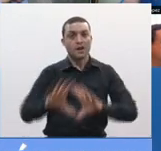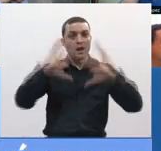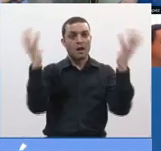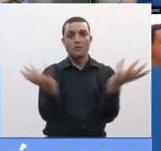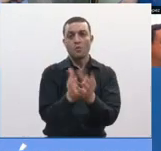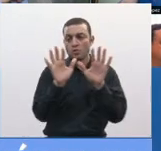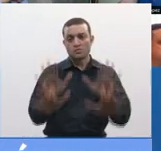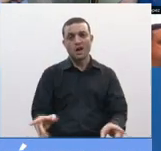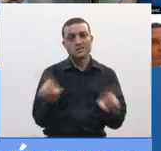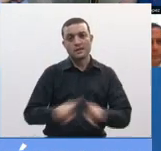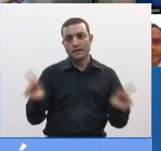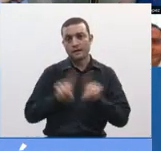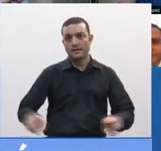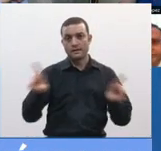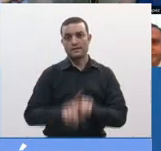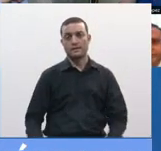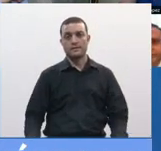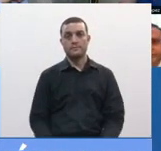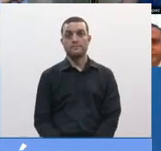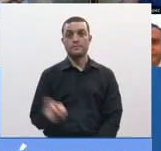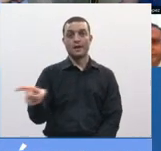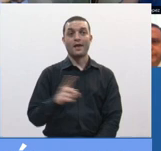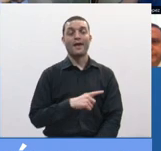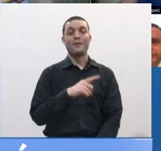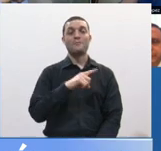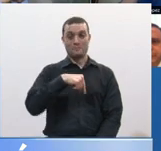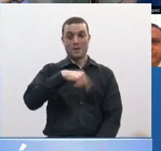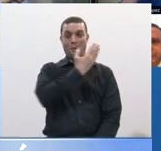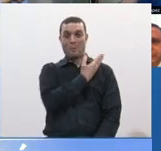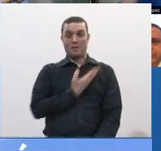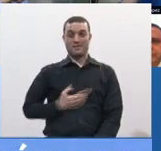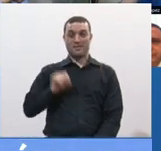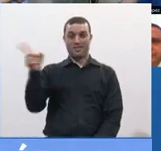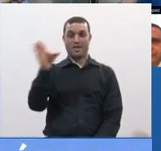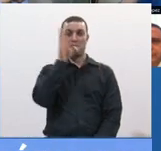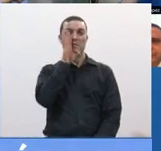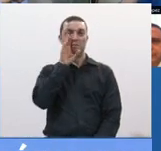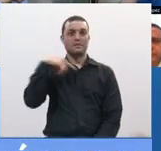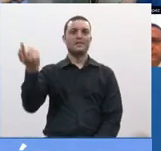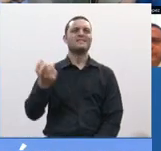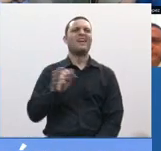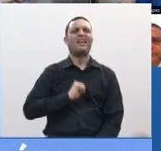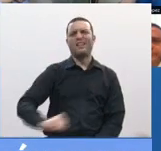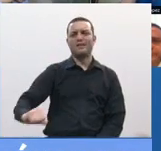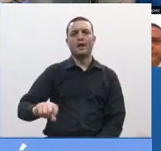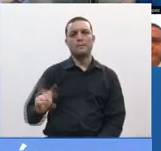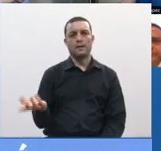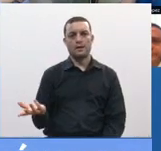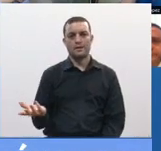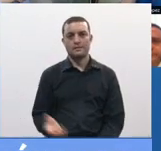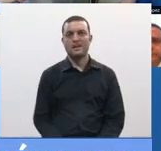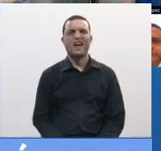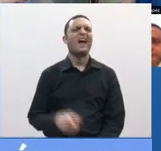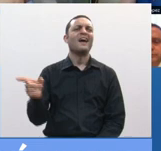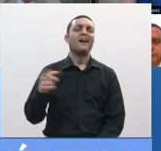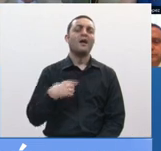viendo. Ahí el presidente de Estados Unidos dice que le están haciendo trampa, ¿verdad? Por ejemplo, es víctima